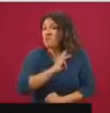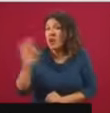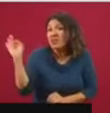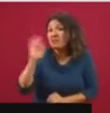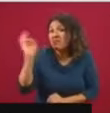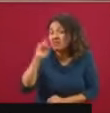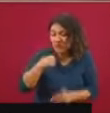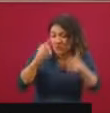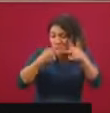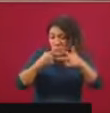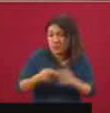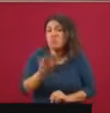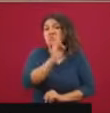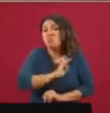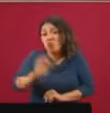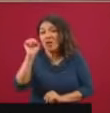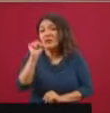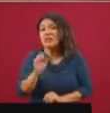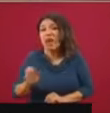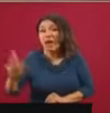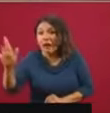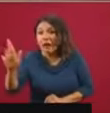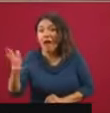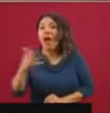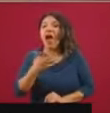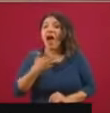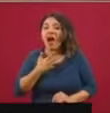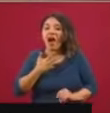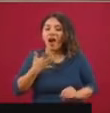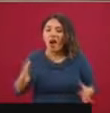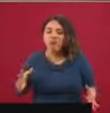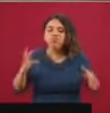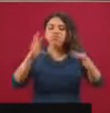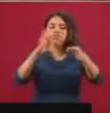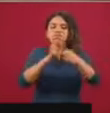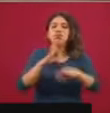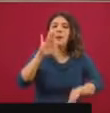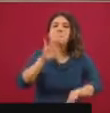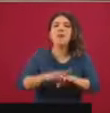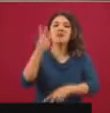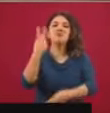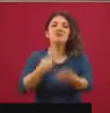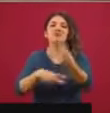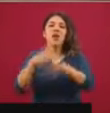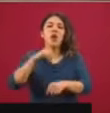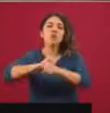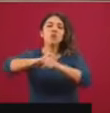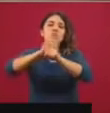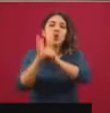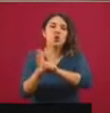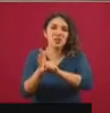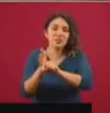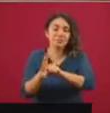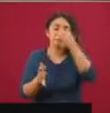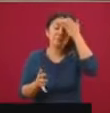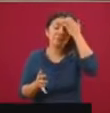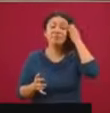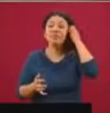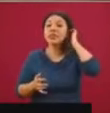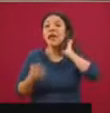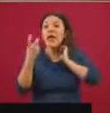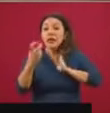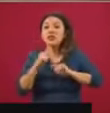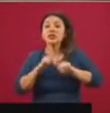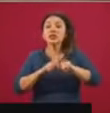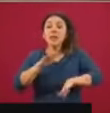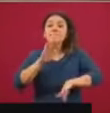predicción general para el mundo tendremos conjuntamente rebrotes de kobe 19 entonces esto se va a